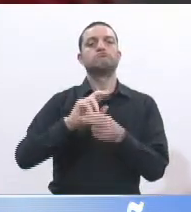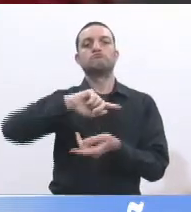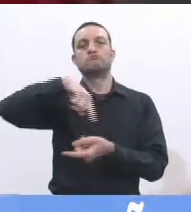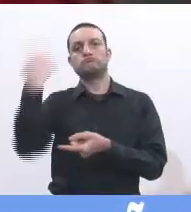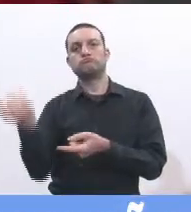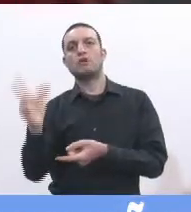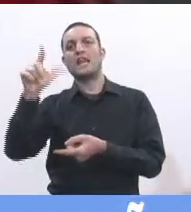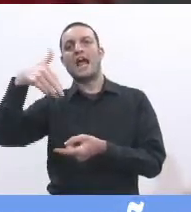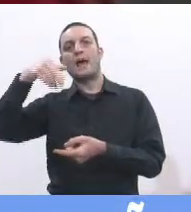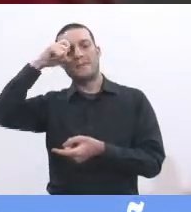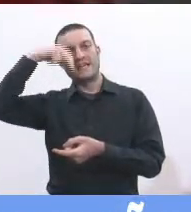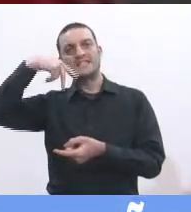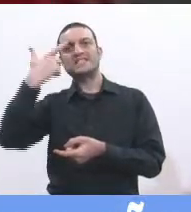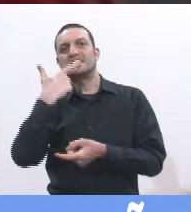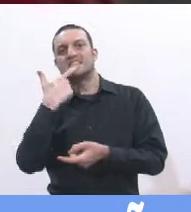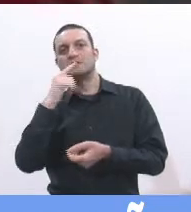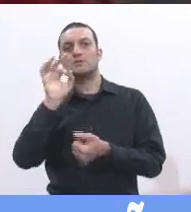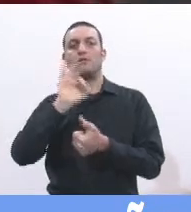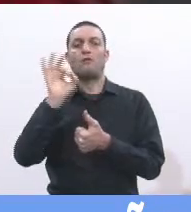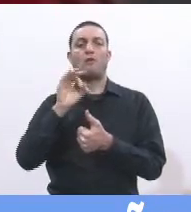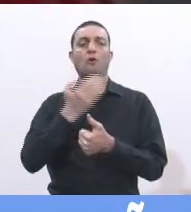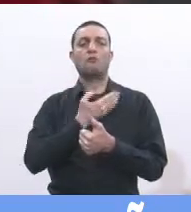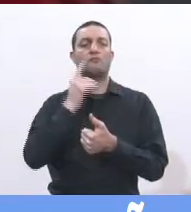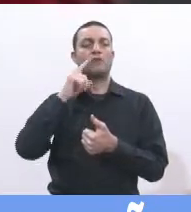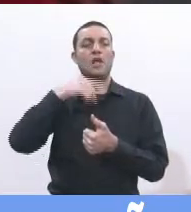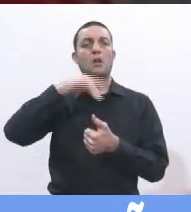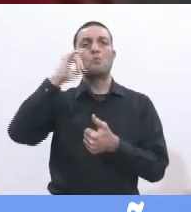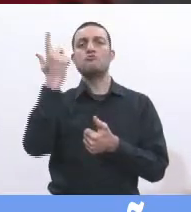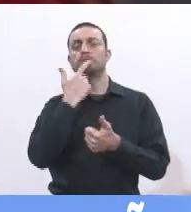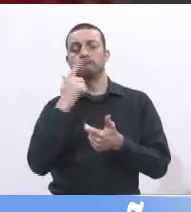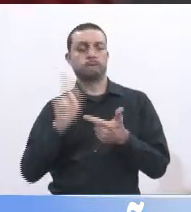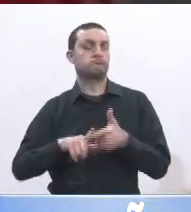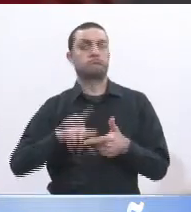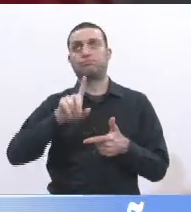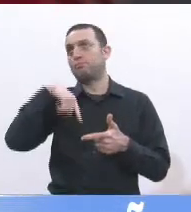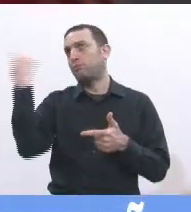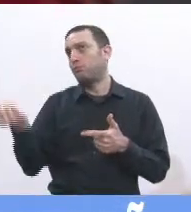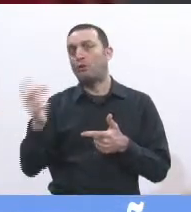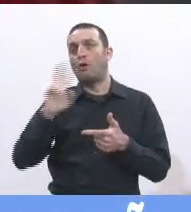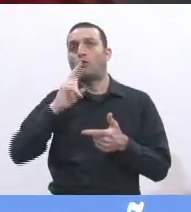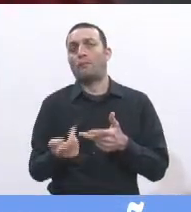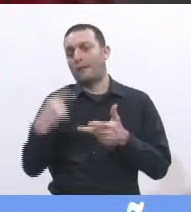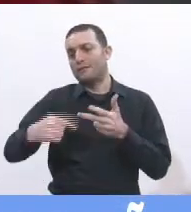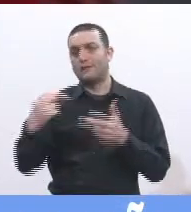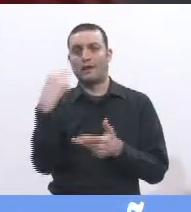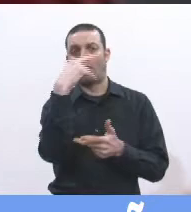o para agregarle más, Filmus, o si se apellidara Recalde,